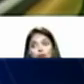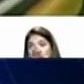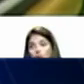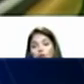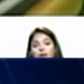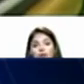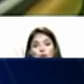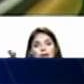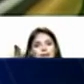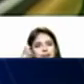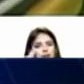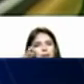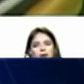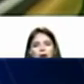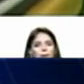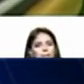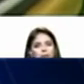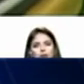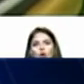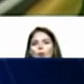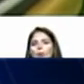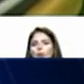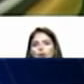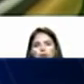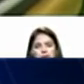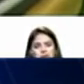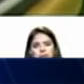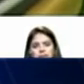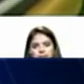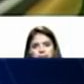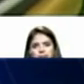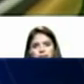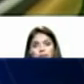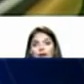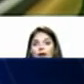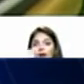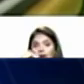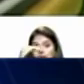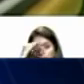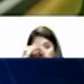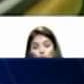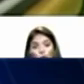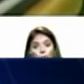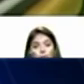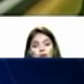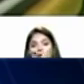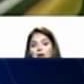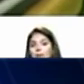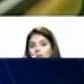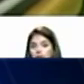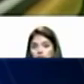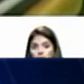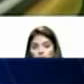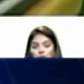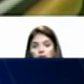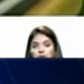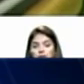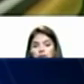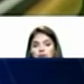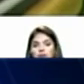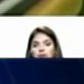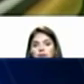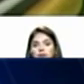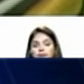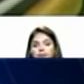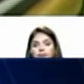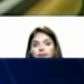sepa lo que ha ocurrido, por qué ha ocurrido. La atención integral a la víctima y que